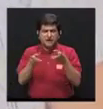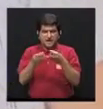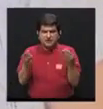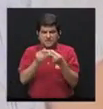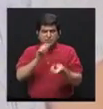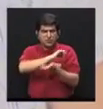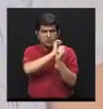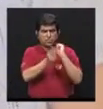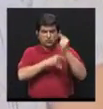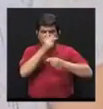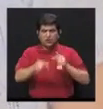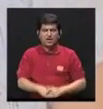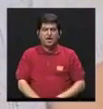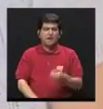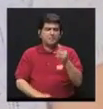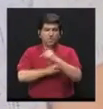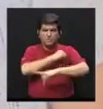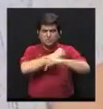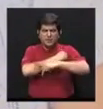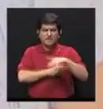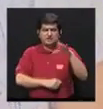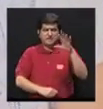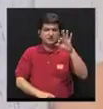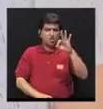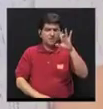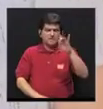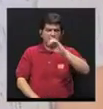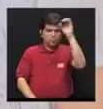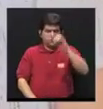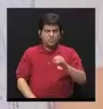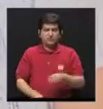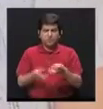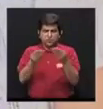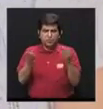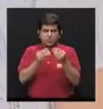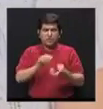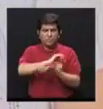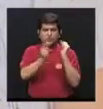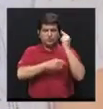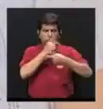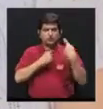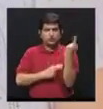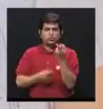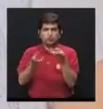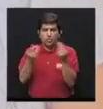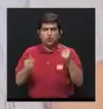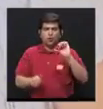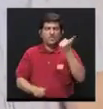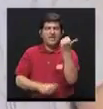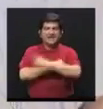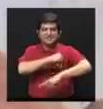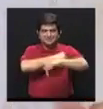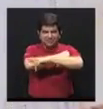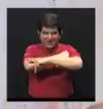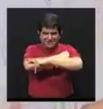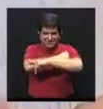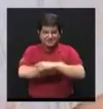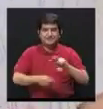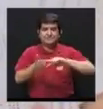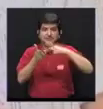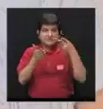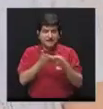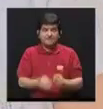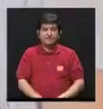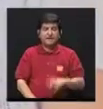El 98% de los transgénicos en el mundo se producen solamente en 10 países. Quiere decir que, aunque han estado 20